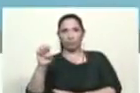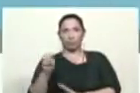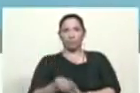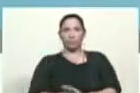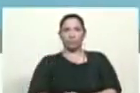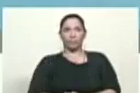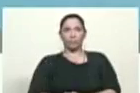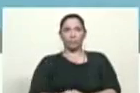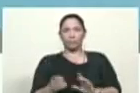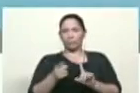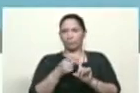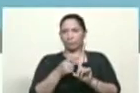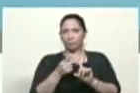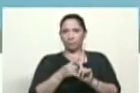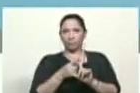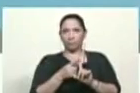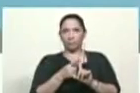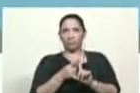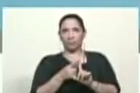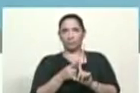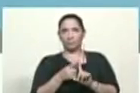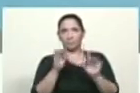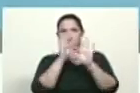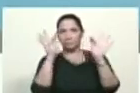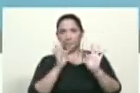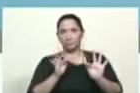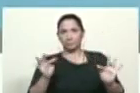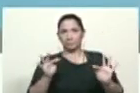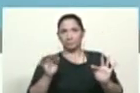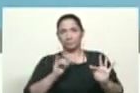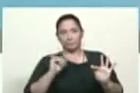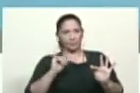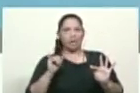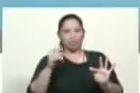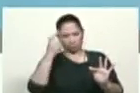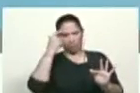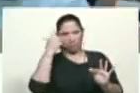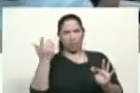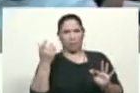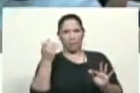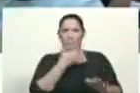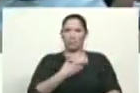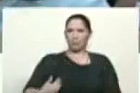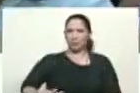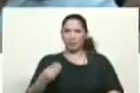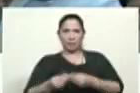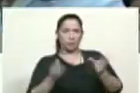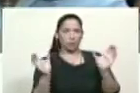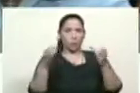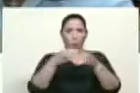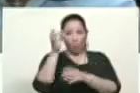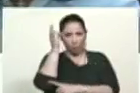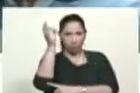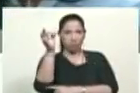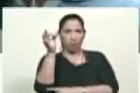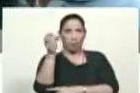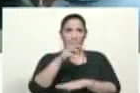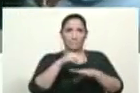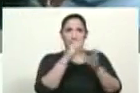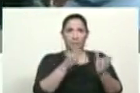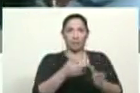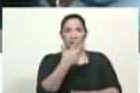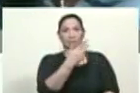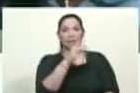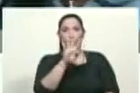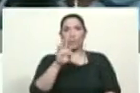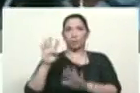La primera de la forma es la que adoptamos, el presidente lo hizo en Consejo de Ministros. Y el 349 es muy